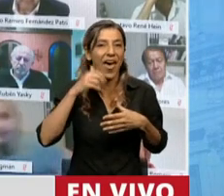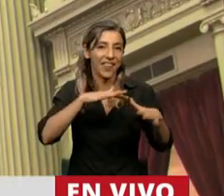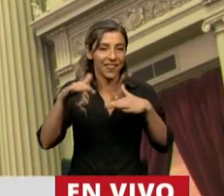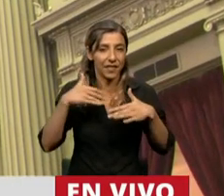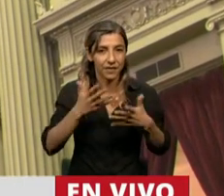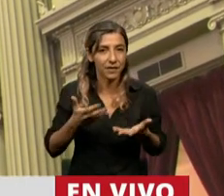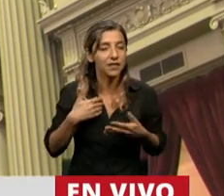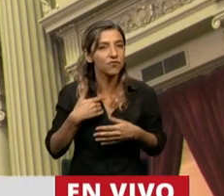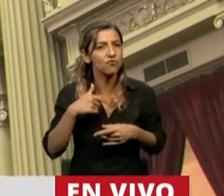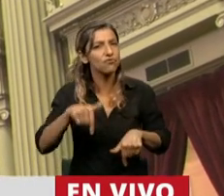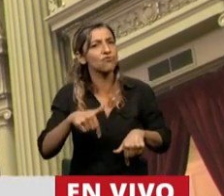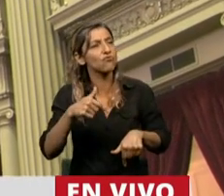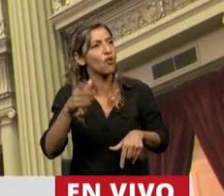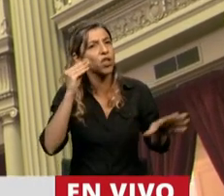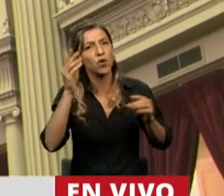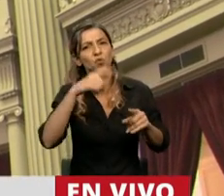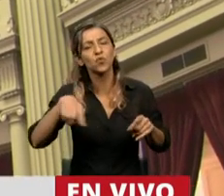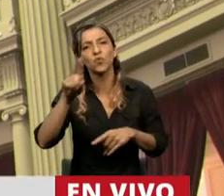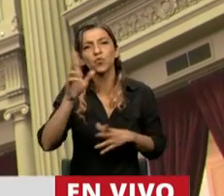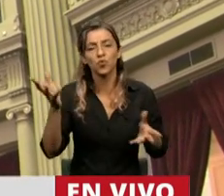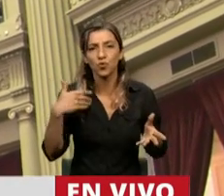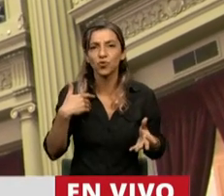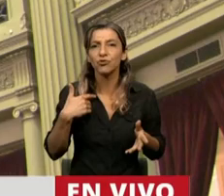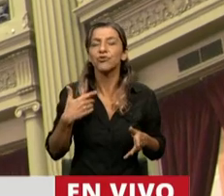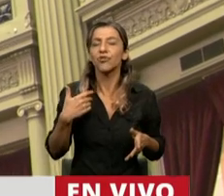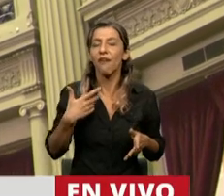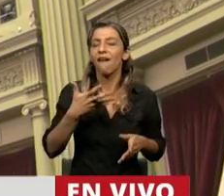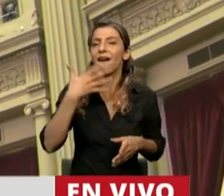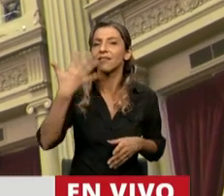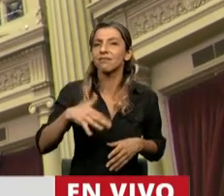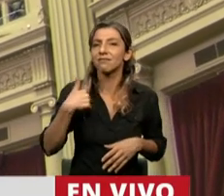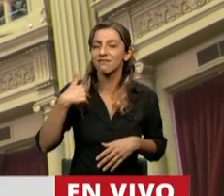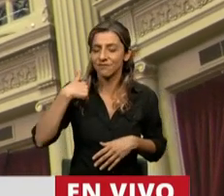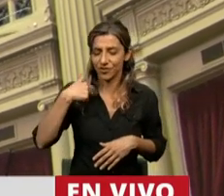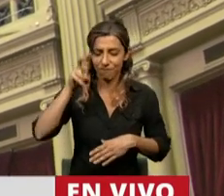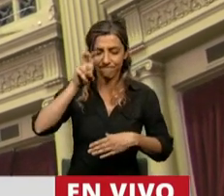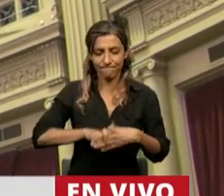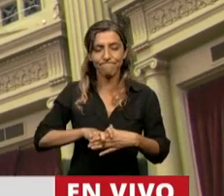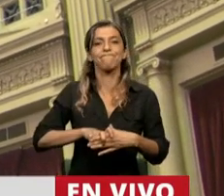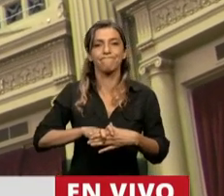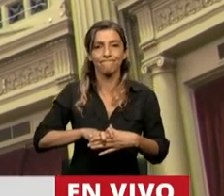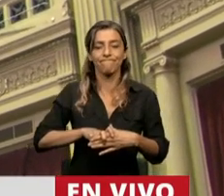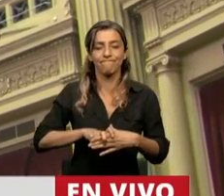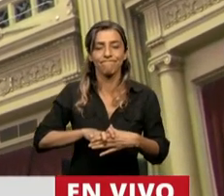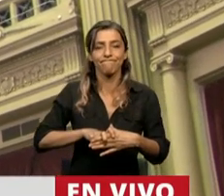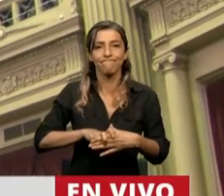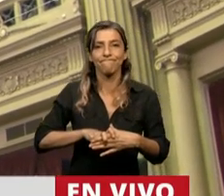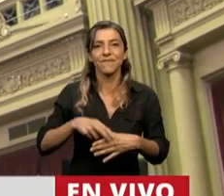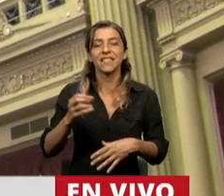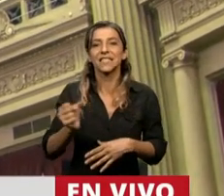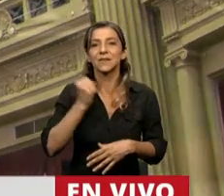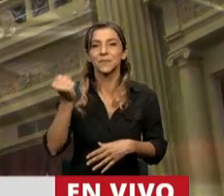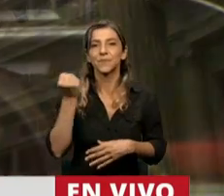escuché hoy, lamentablemente acá, reivindica estar sentada, estar sentados en este espacio, que reivindica